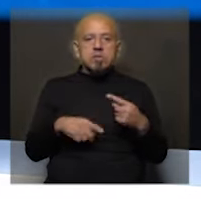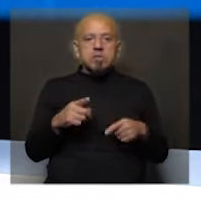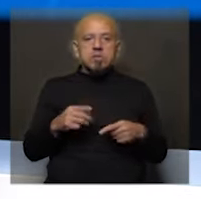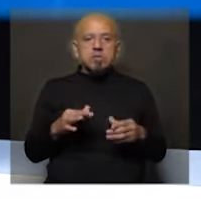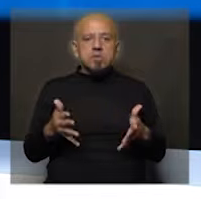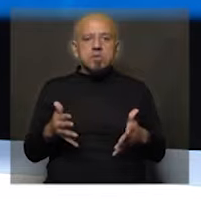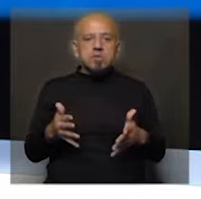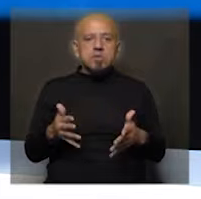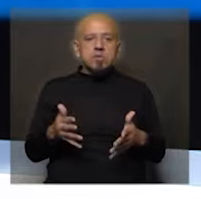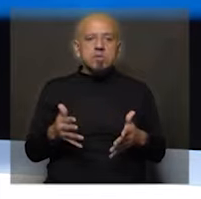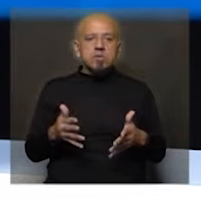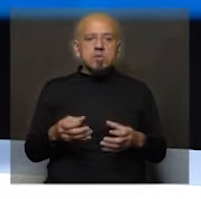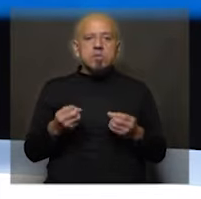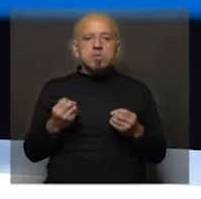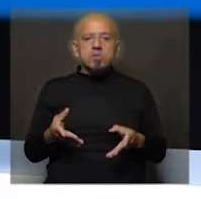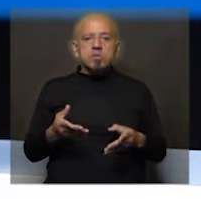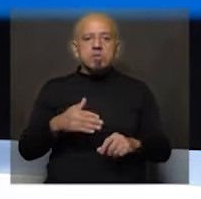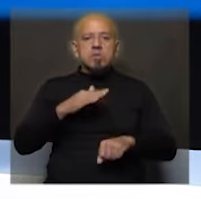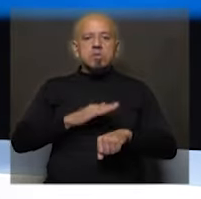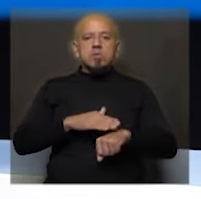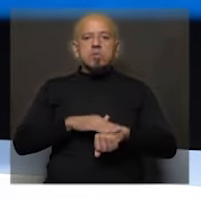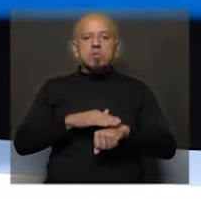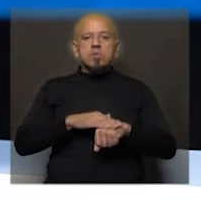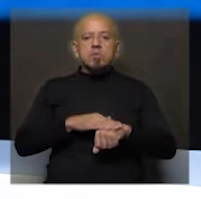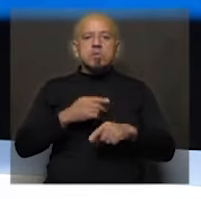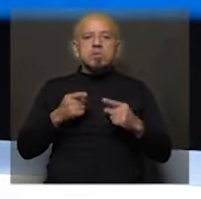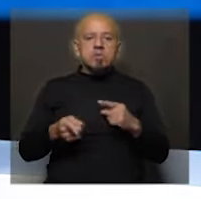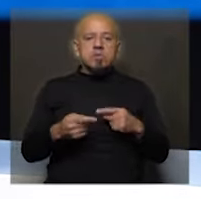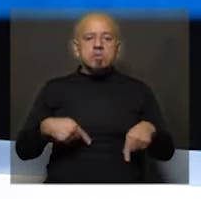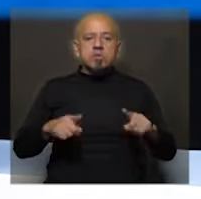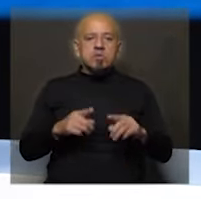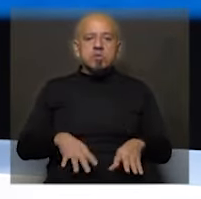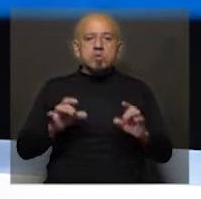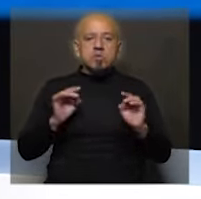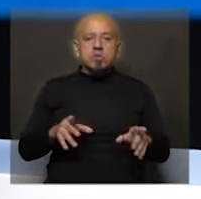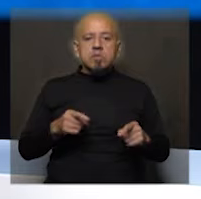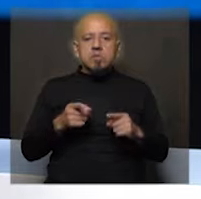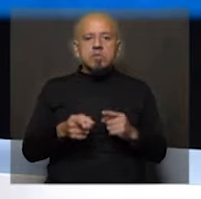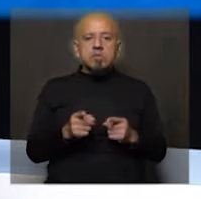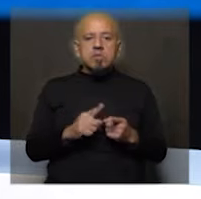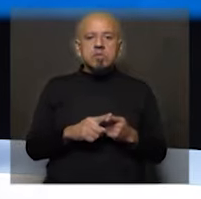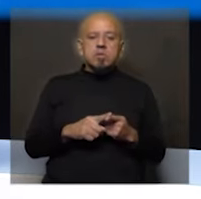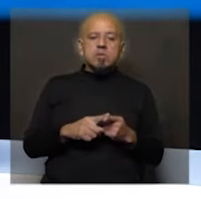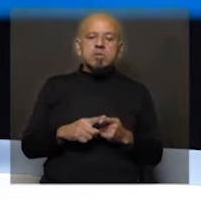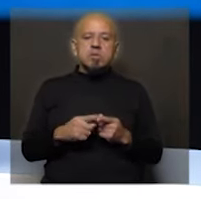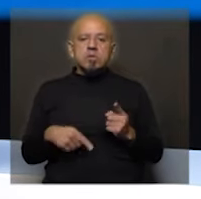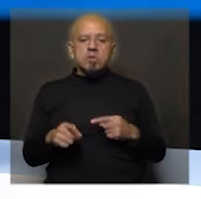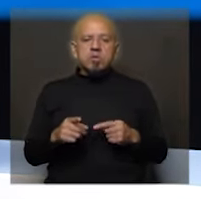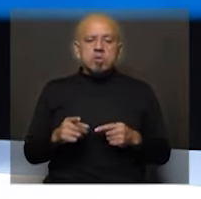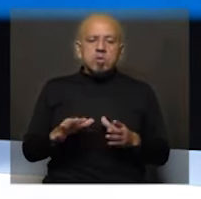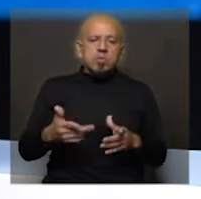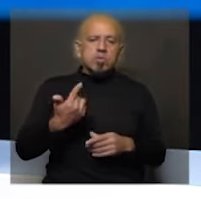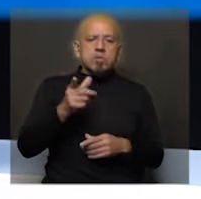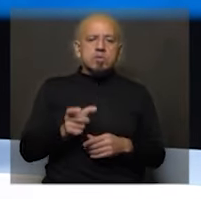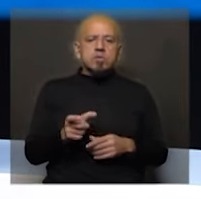pasara porque ubica la responsabilidad en una responsabilidad solamente de ella no Entonces cuando una